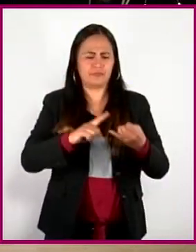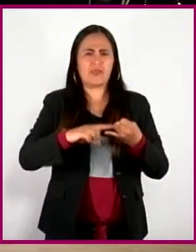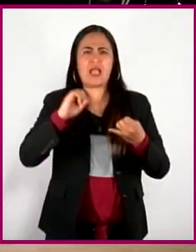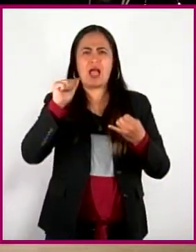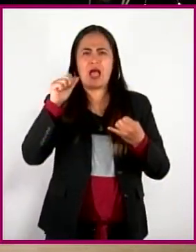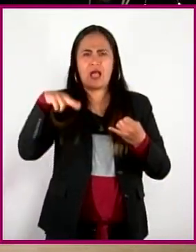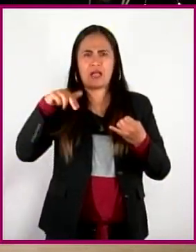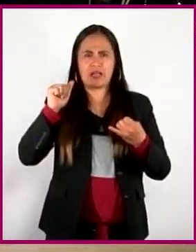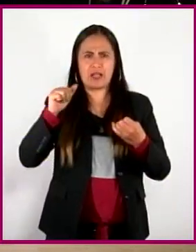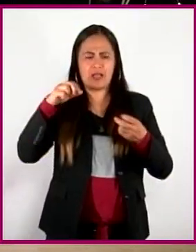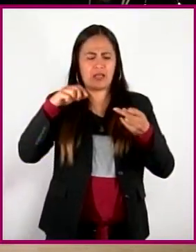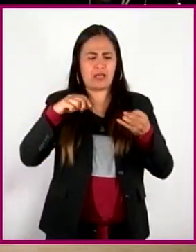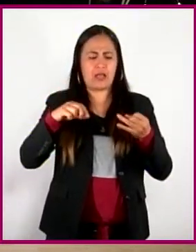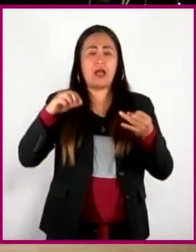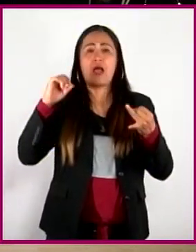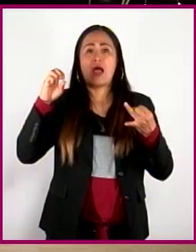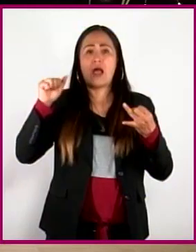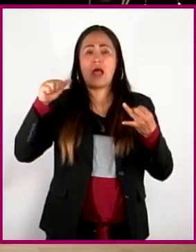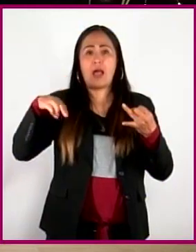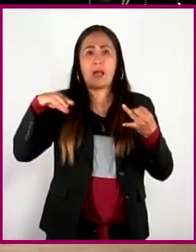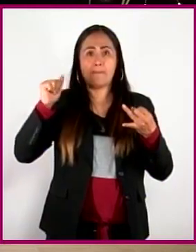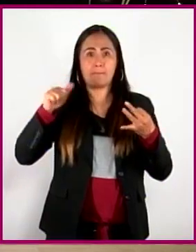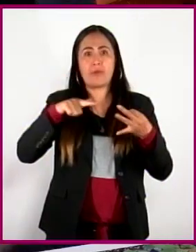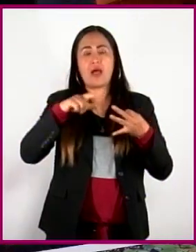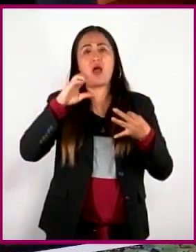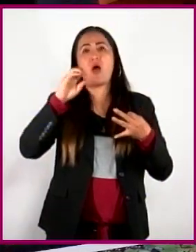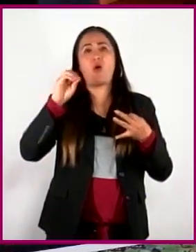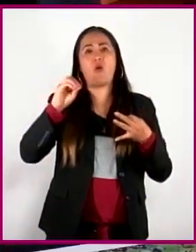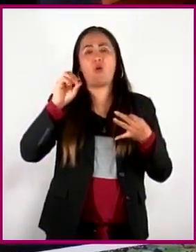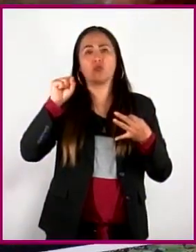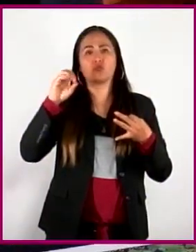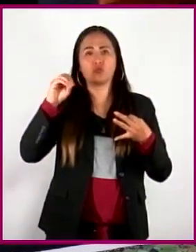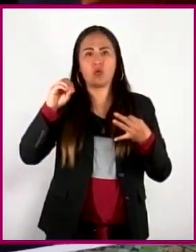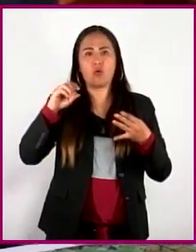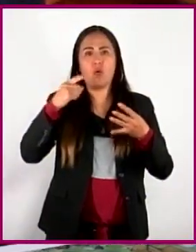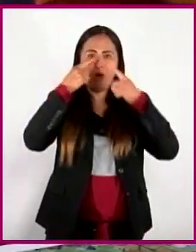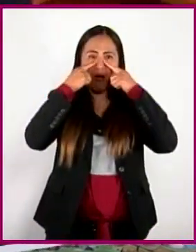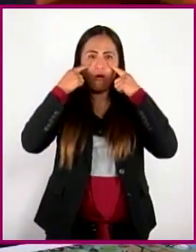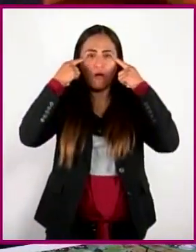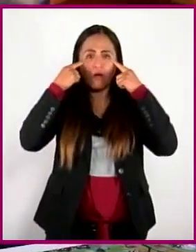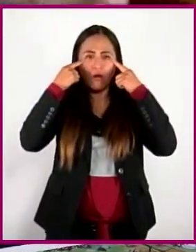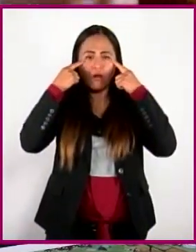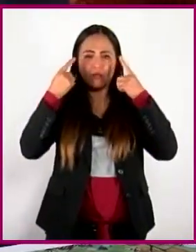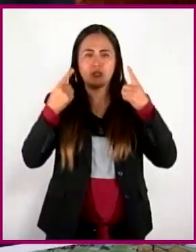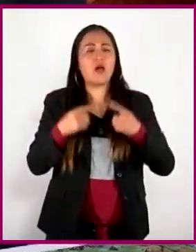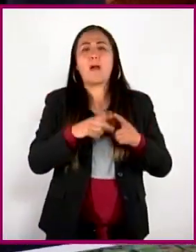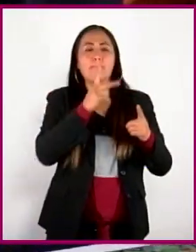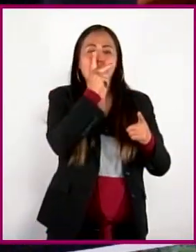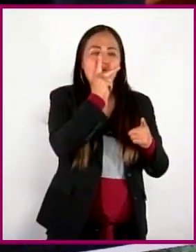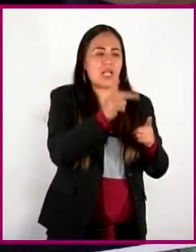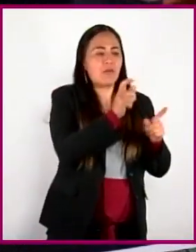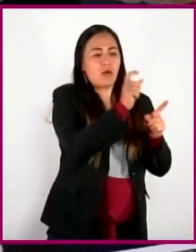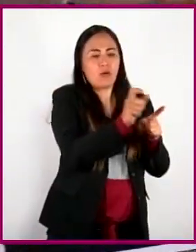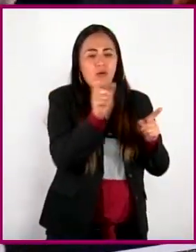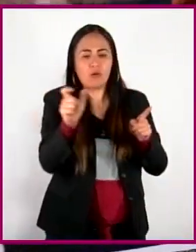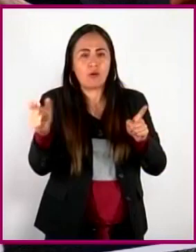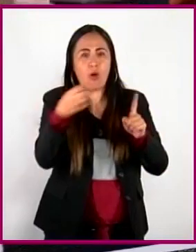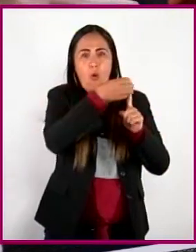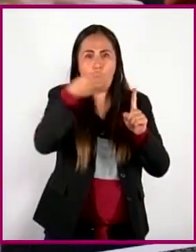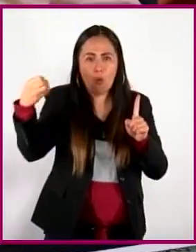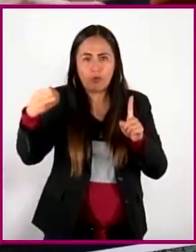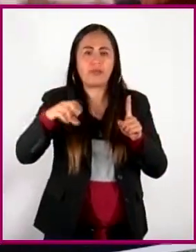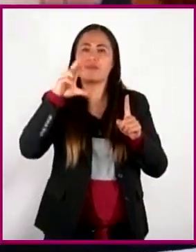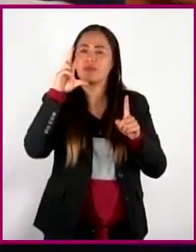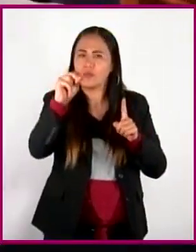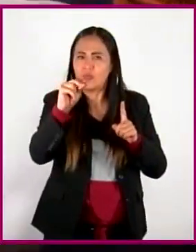Ana ama el sol y tiene ojeras de oso. No, no, no. El punto no es formar una oración que tenga sentido.